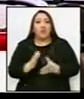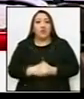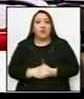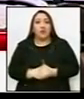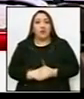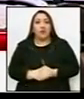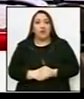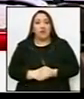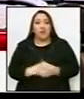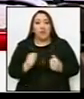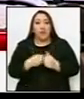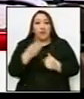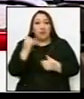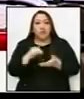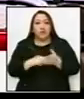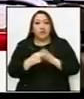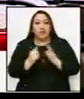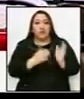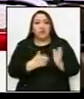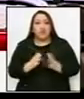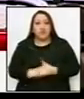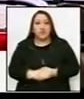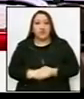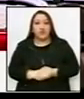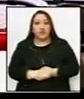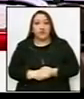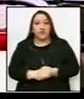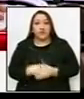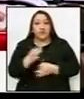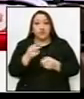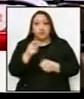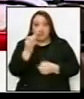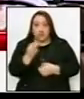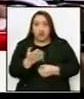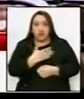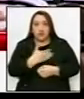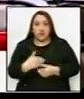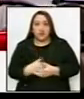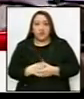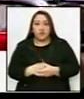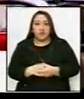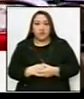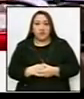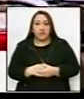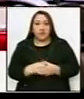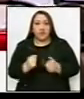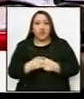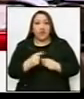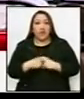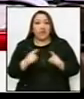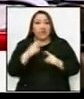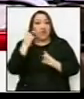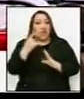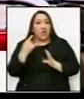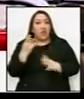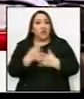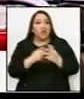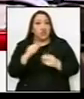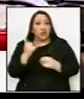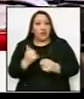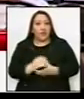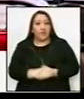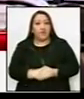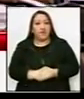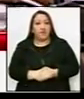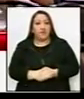bueno, la intencionalidad del plan está manifiesta, presidente, esto en los diversos audios que hay. En todo caso,